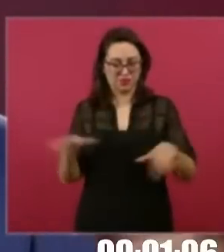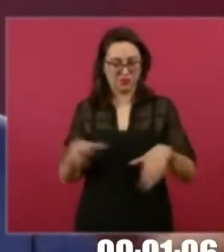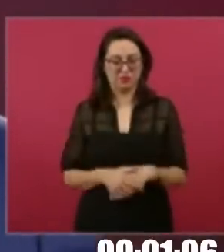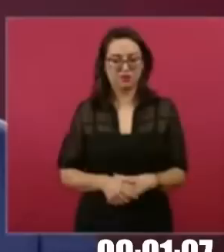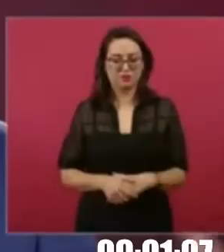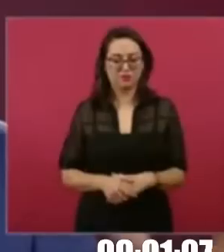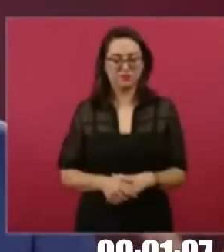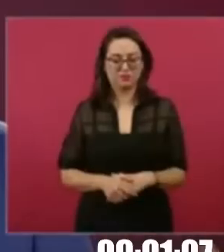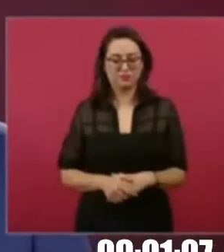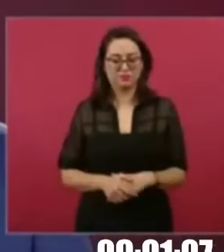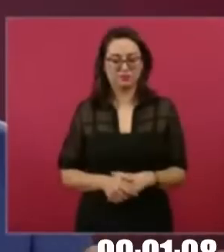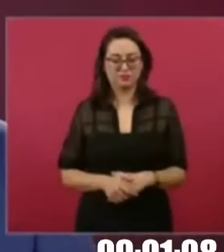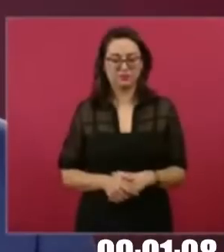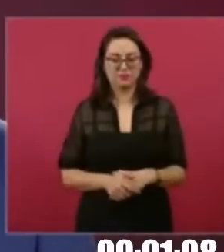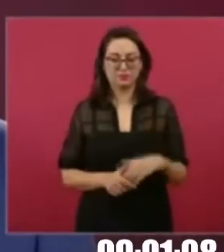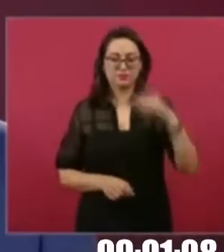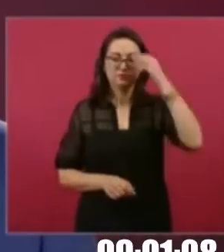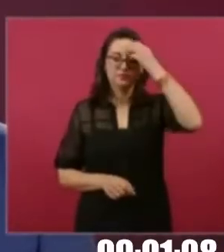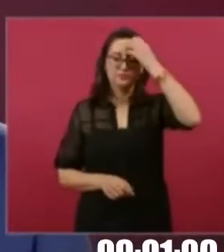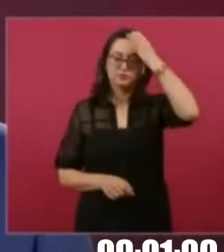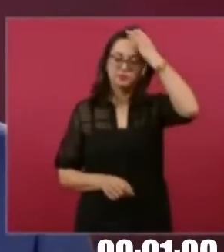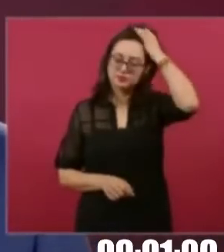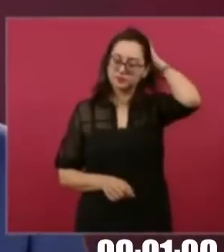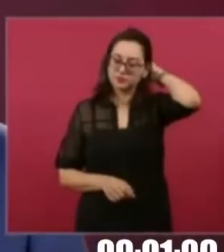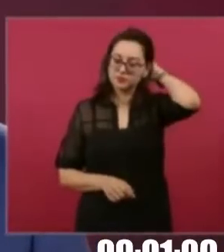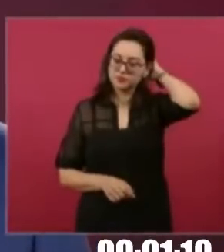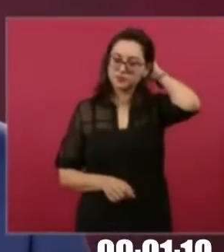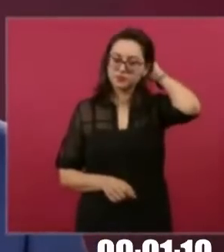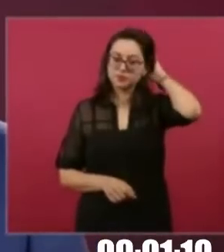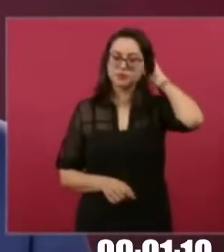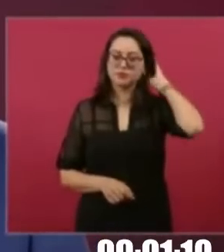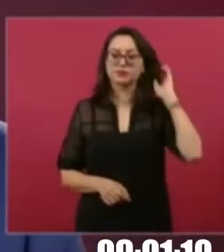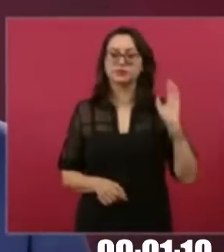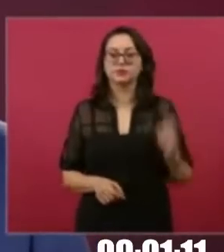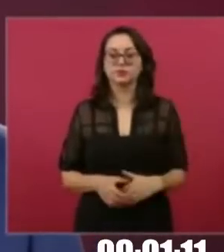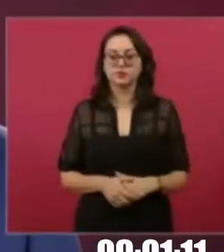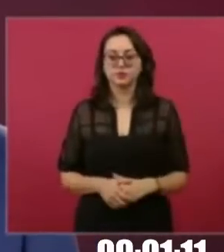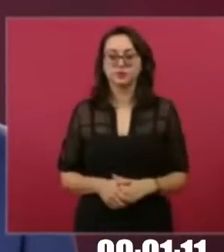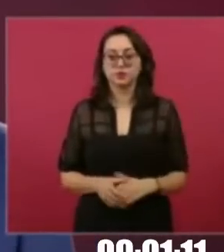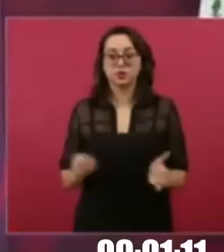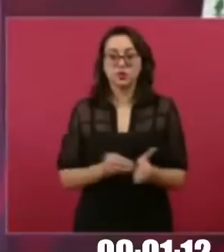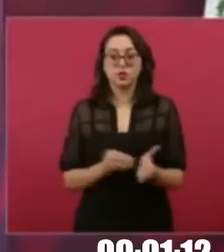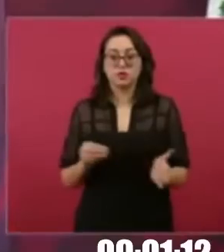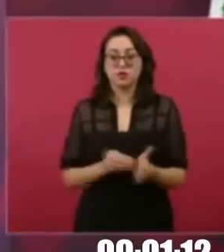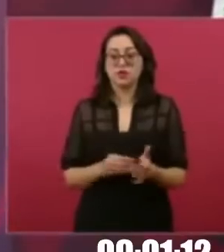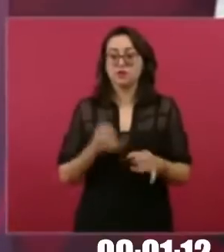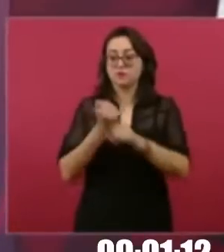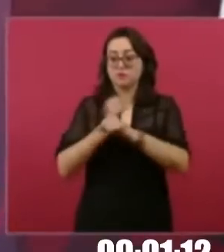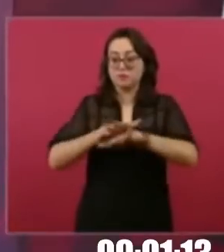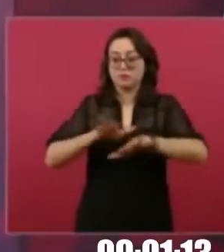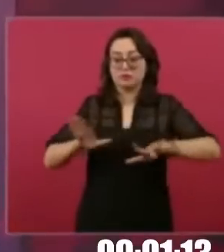porque sigue habiendo control manipulación cerco informativo